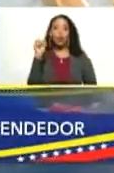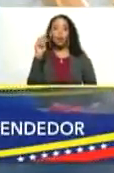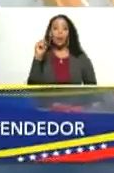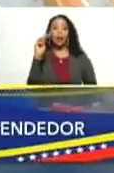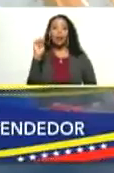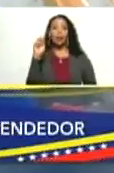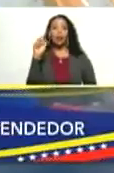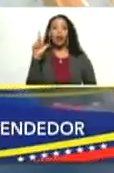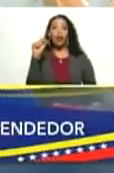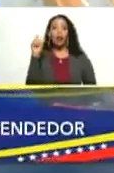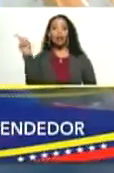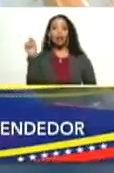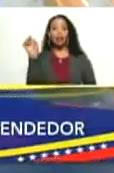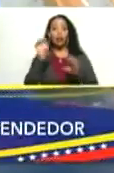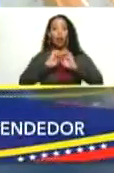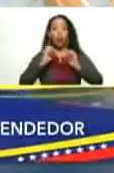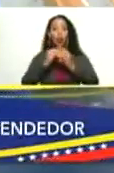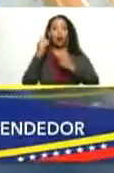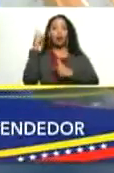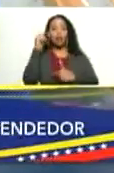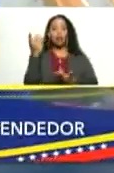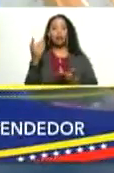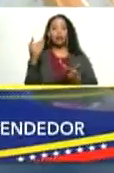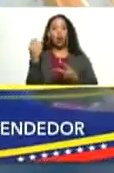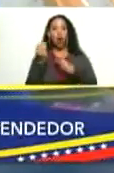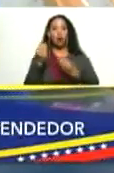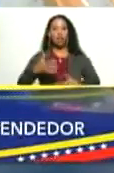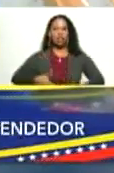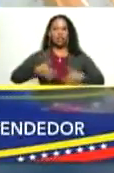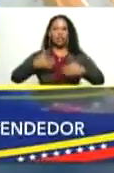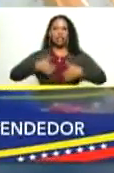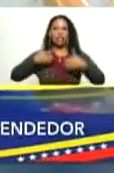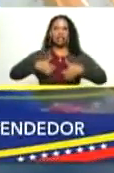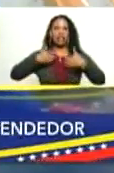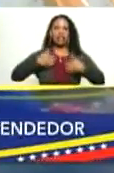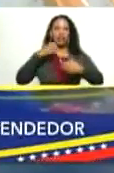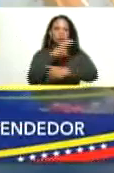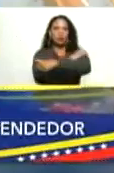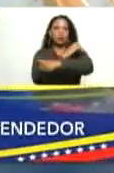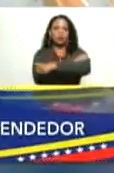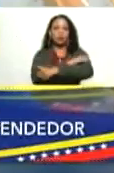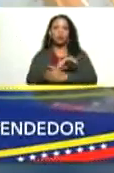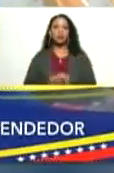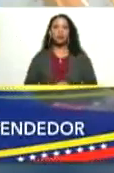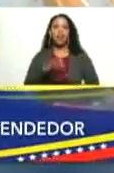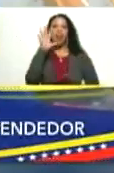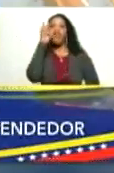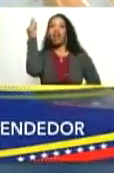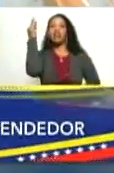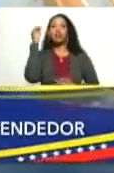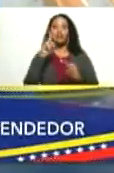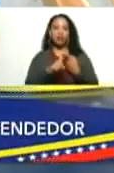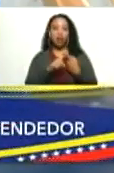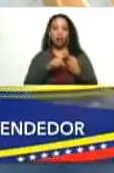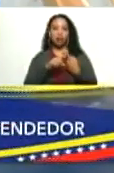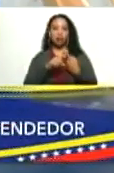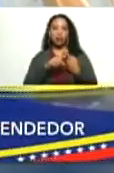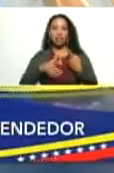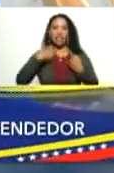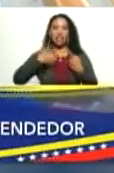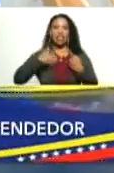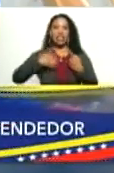Como el estadio monumental. ¿Cómo les ardió a las oligarquías? Rancia. Rancia oligarquía. ¿Cómo